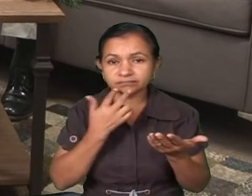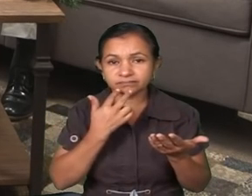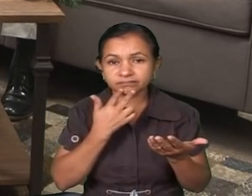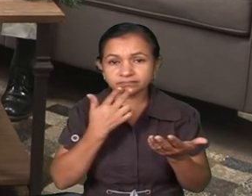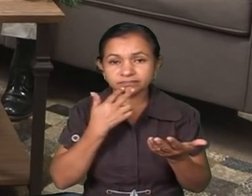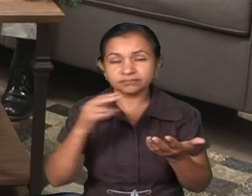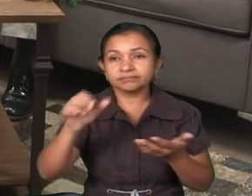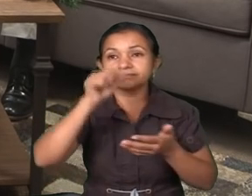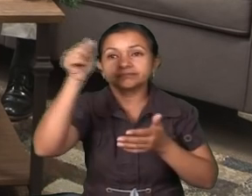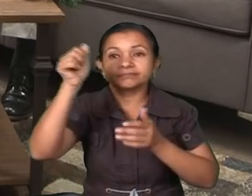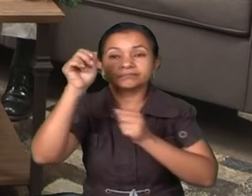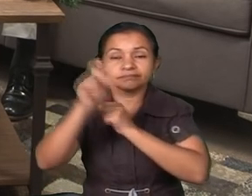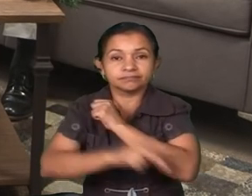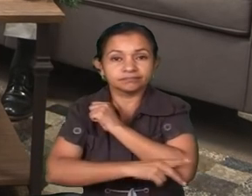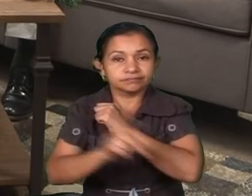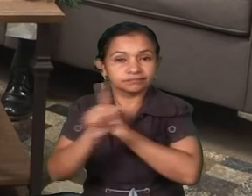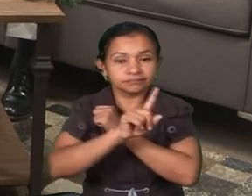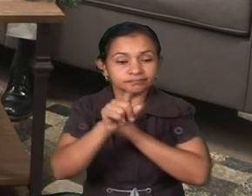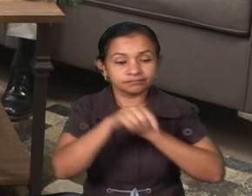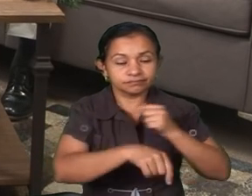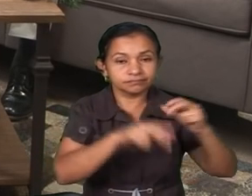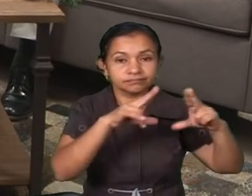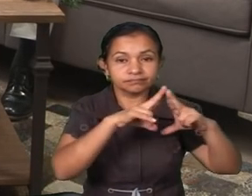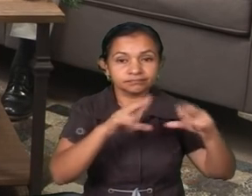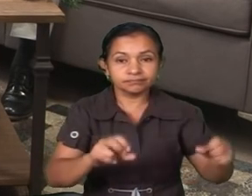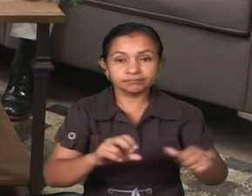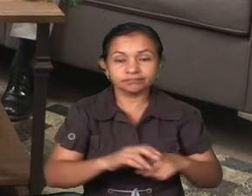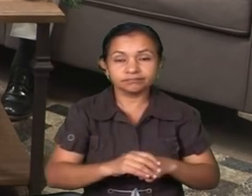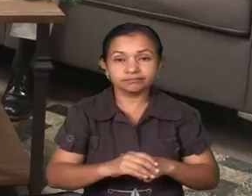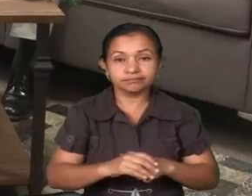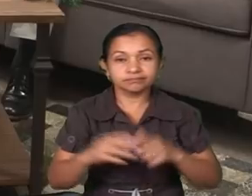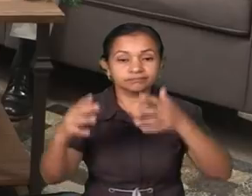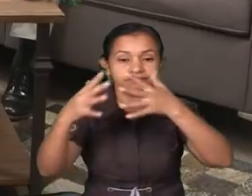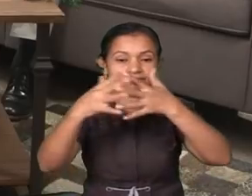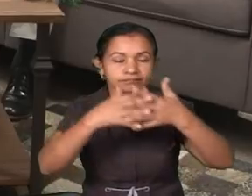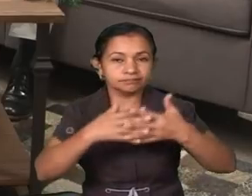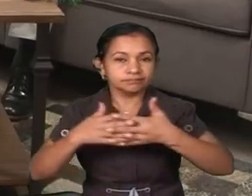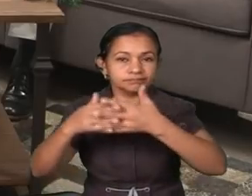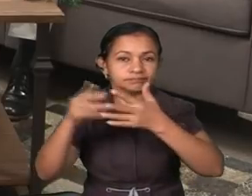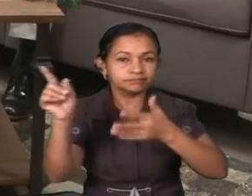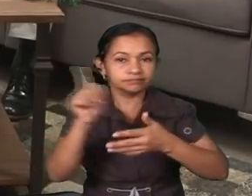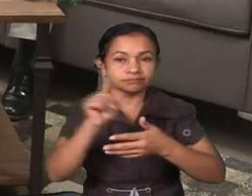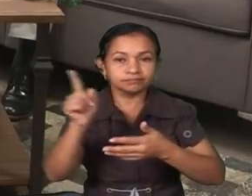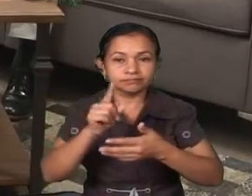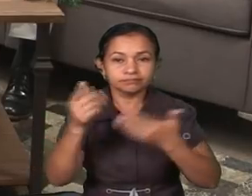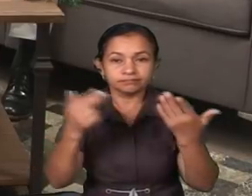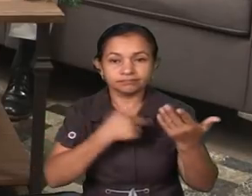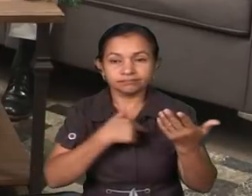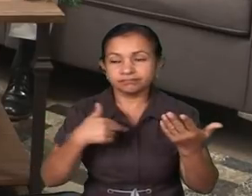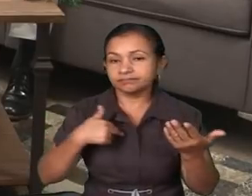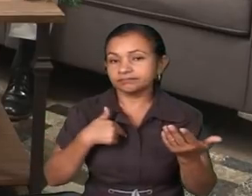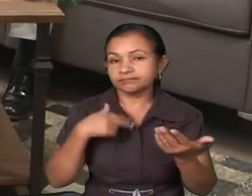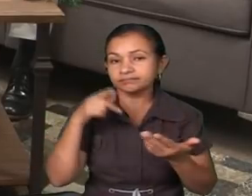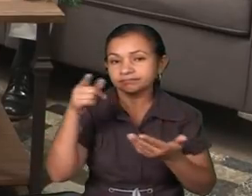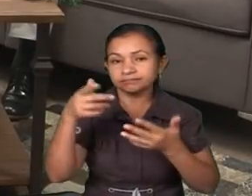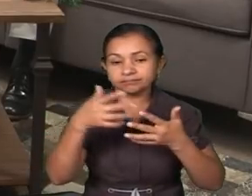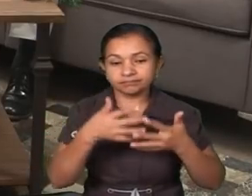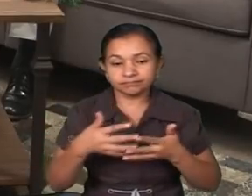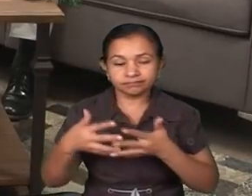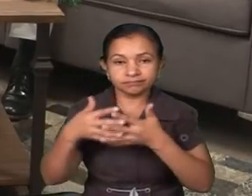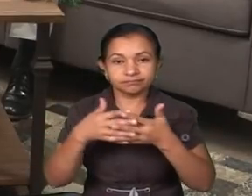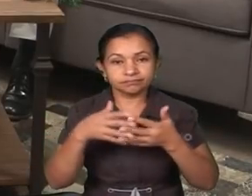nacional. Para nosotros no existiera el imperio si no fueran estos